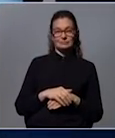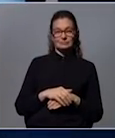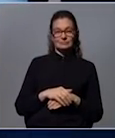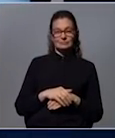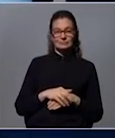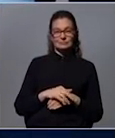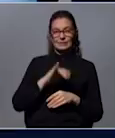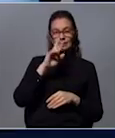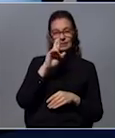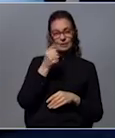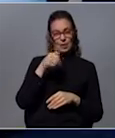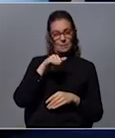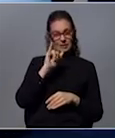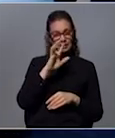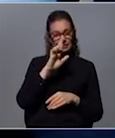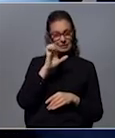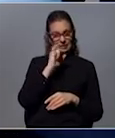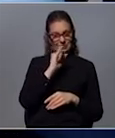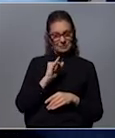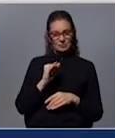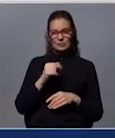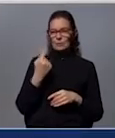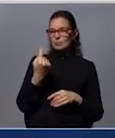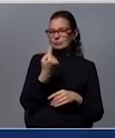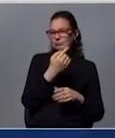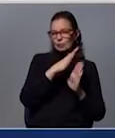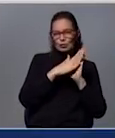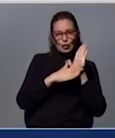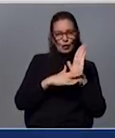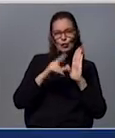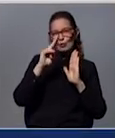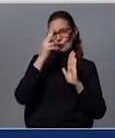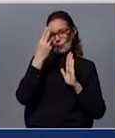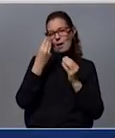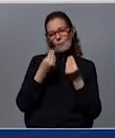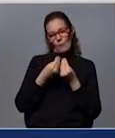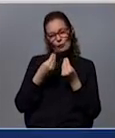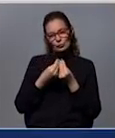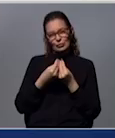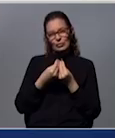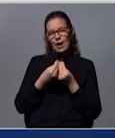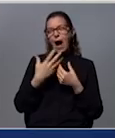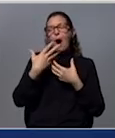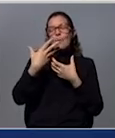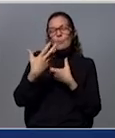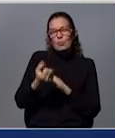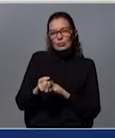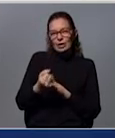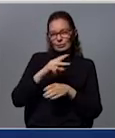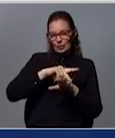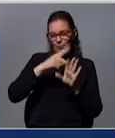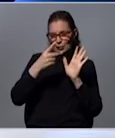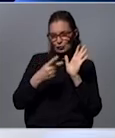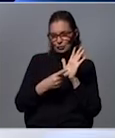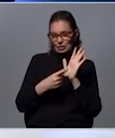ramírez ha recorrido una buena parte del territorio nacional tratando de impulsar este proyecto